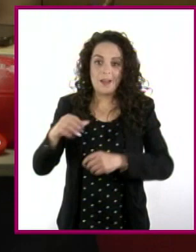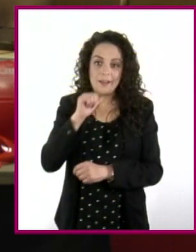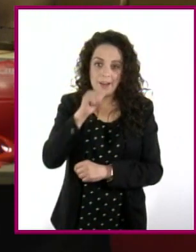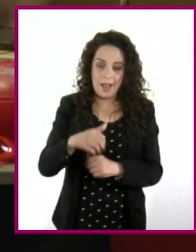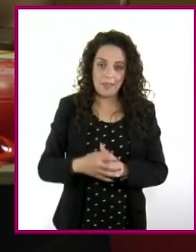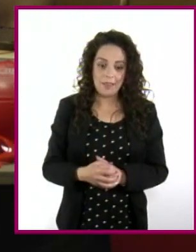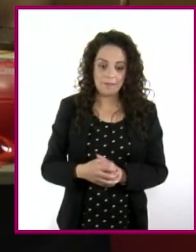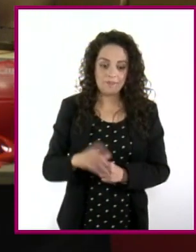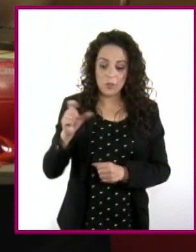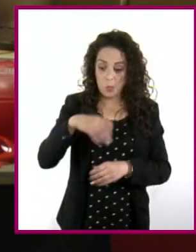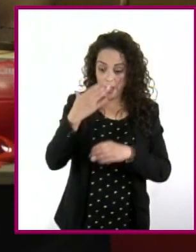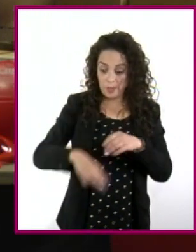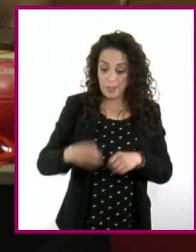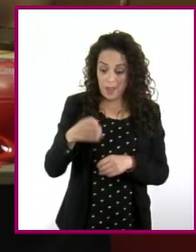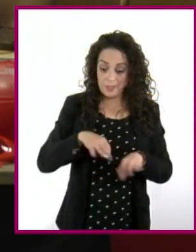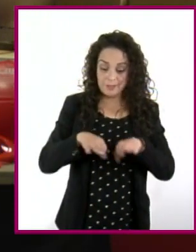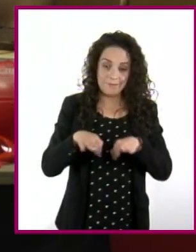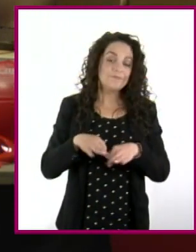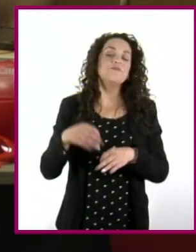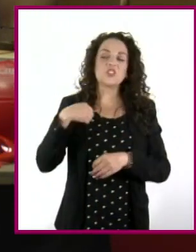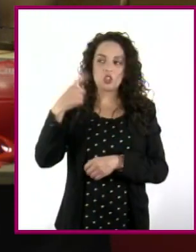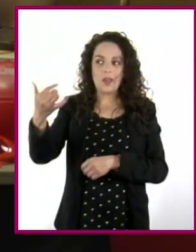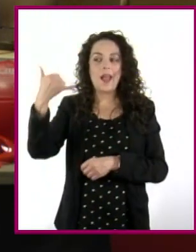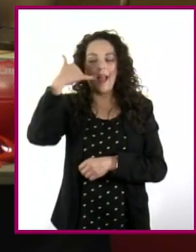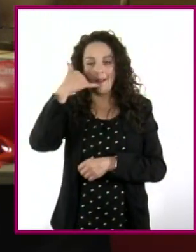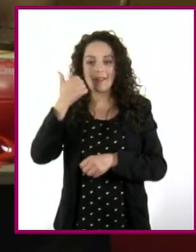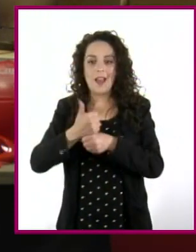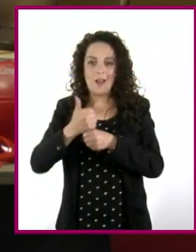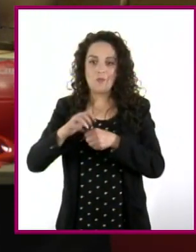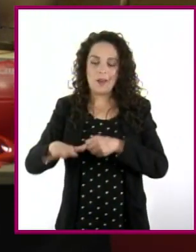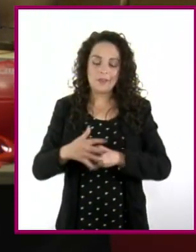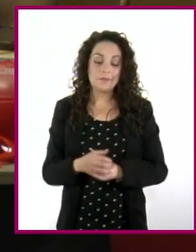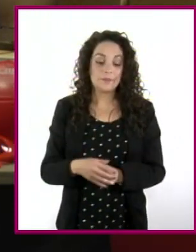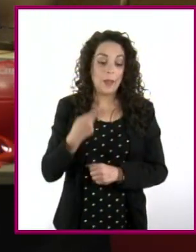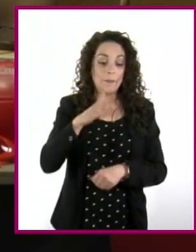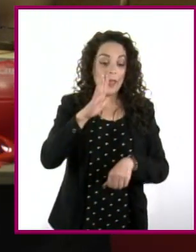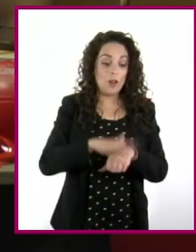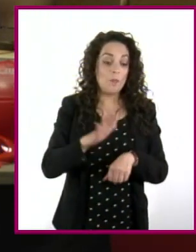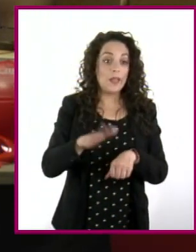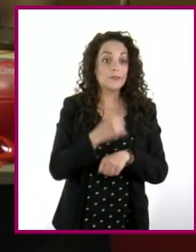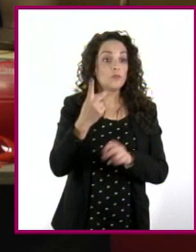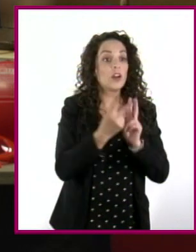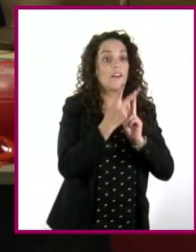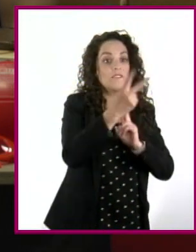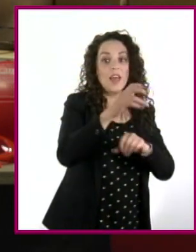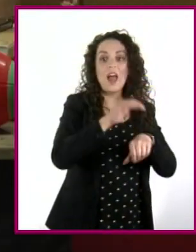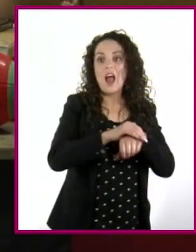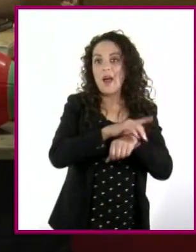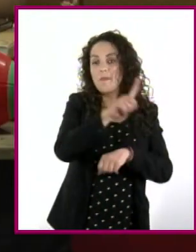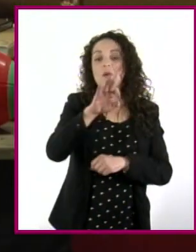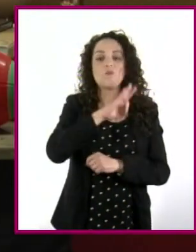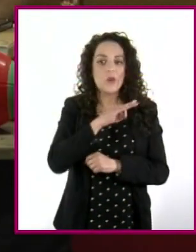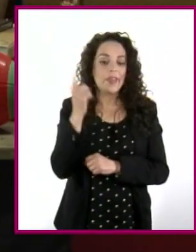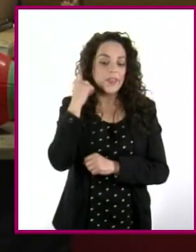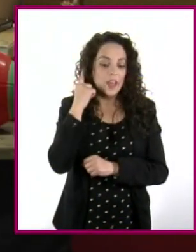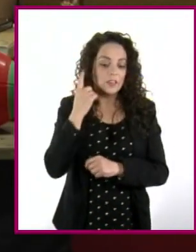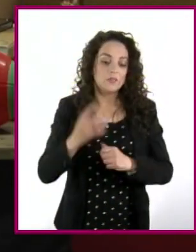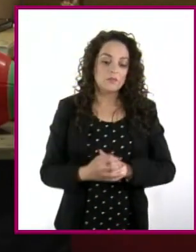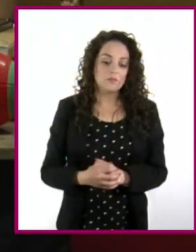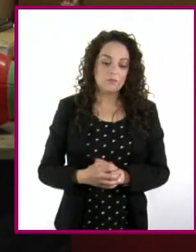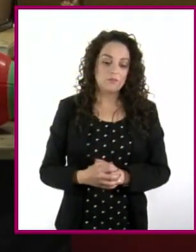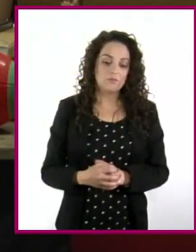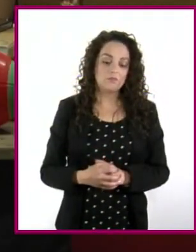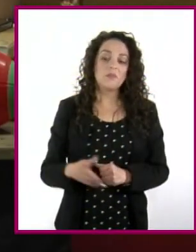ella. Solo recuerda que además de ella, sus amigas o los vecinos te pueden escuchar. Tienes razón, pero que ya no tuiteen lo